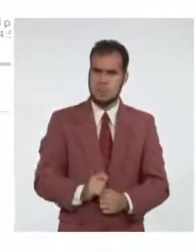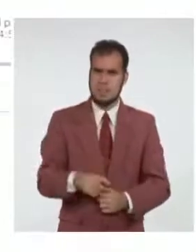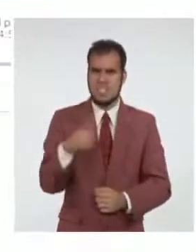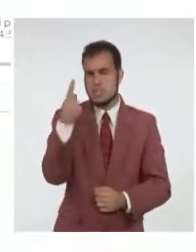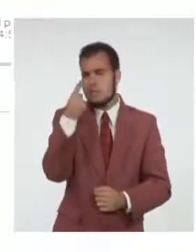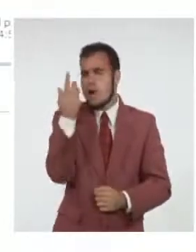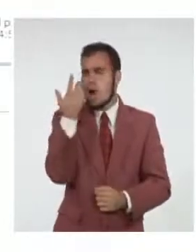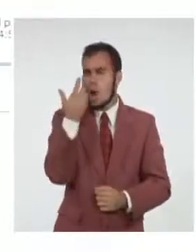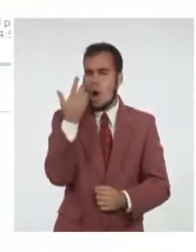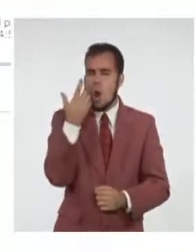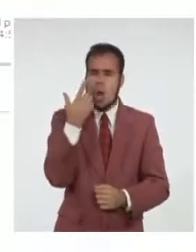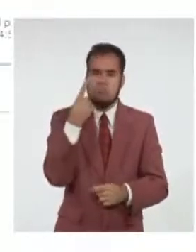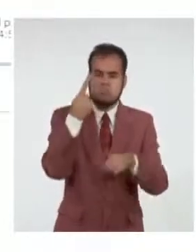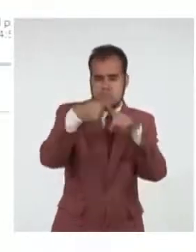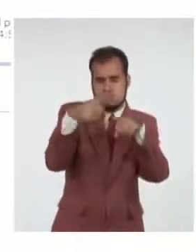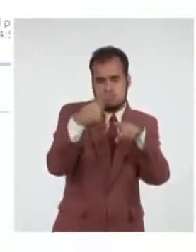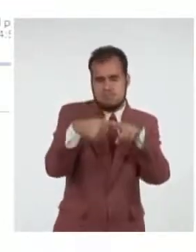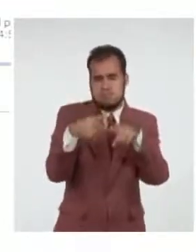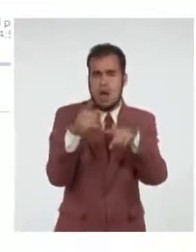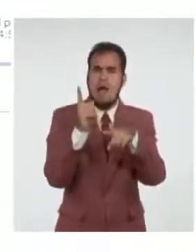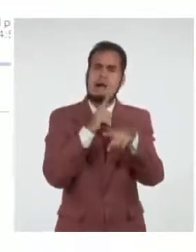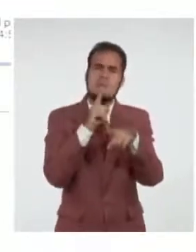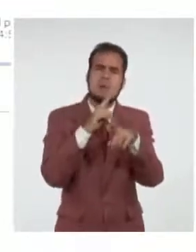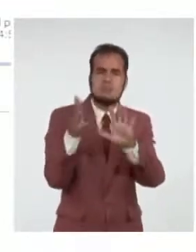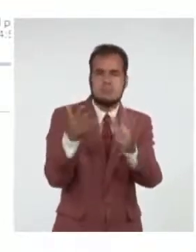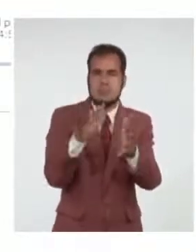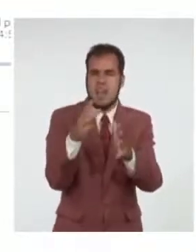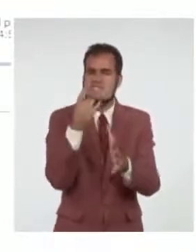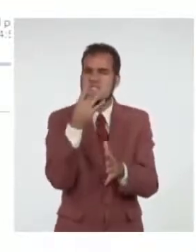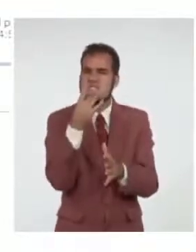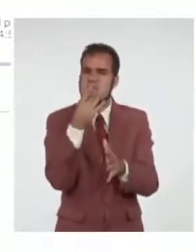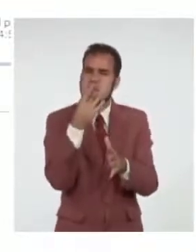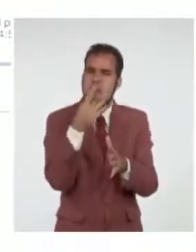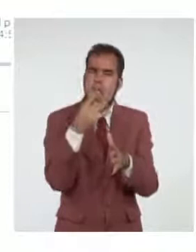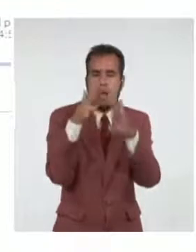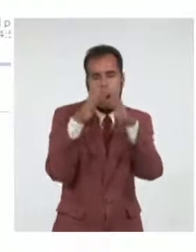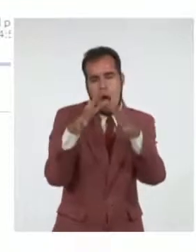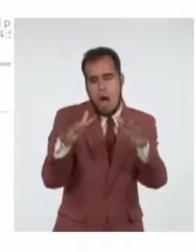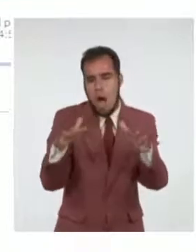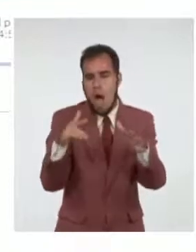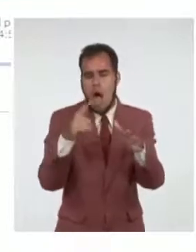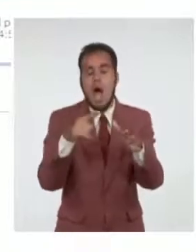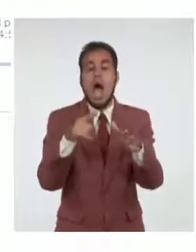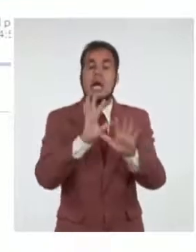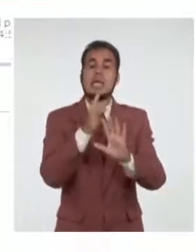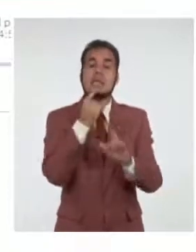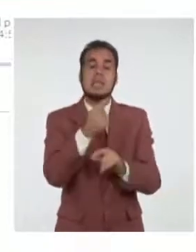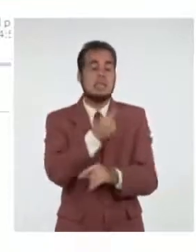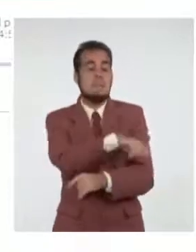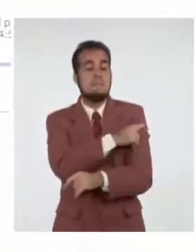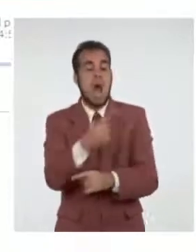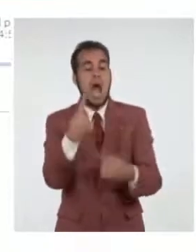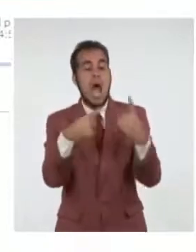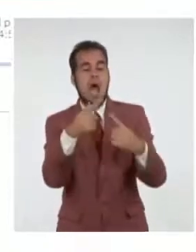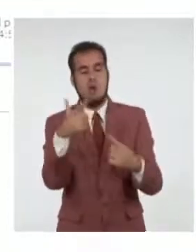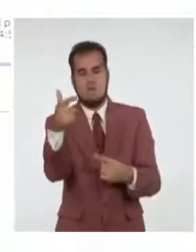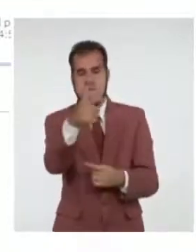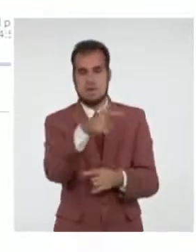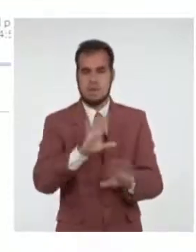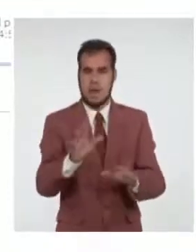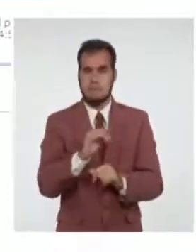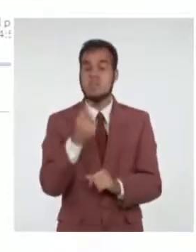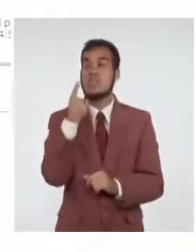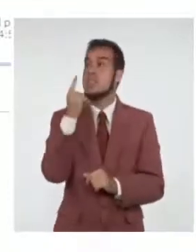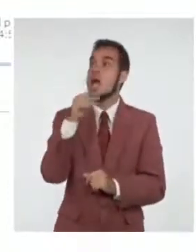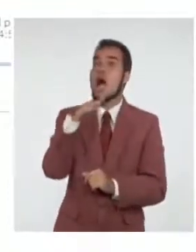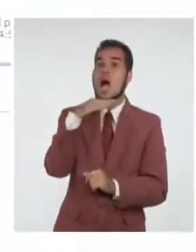carmelita, amarillo o verde claro es que esté trabajando o que estén vacunando a algún grupo de población vulnerable. Y el que está azul, en lo cual está